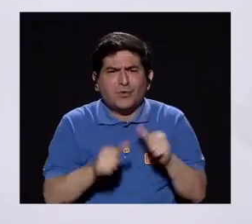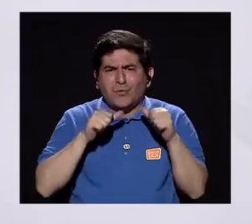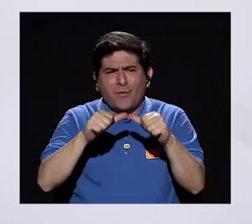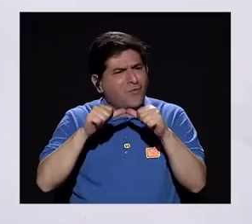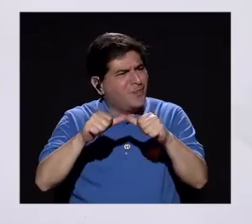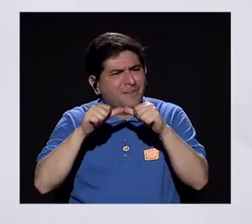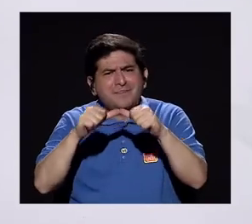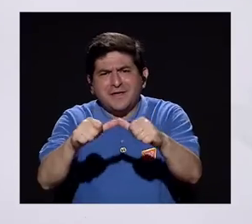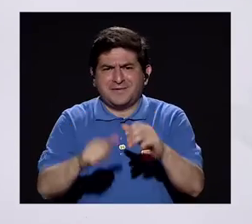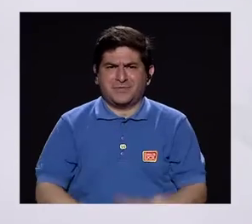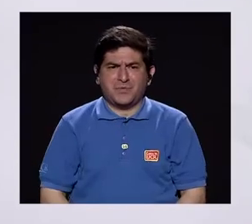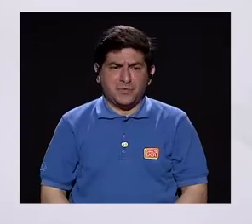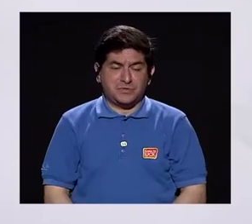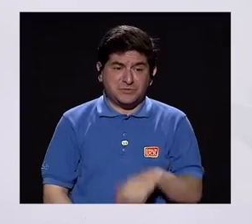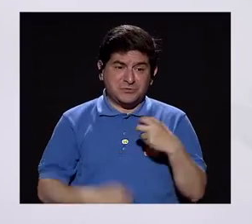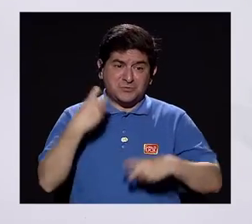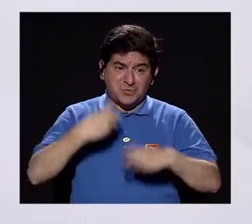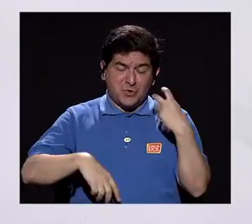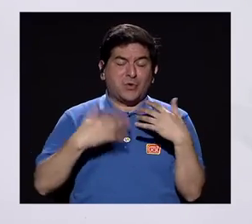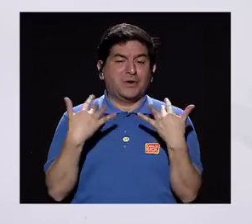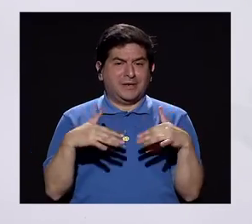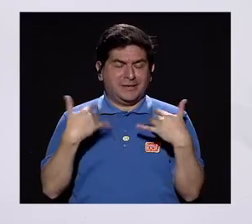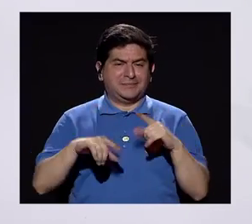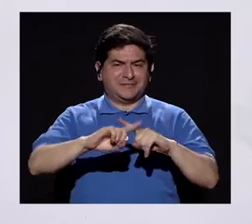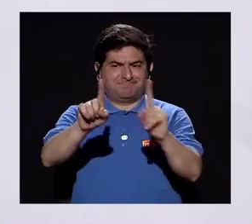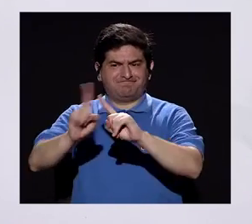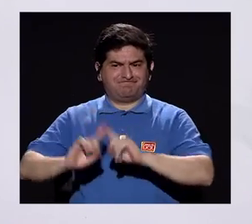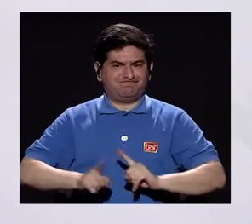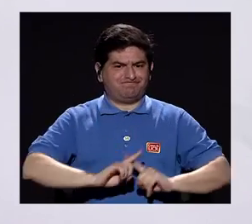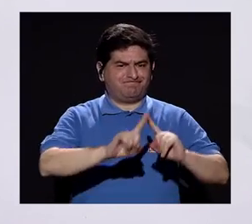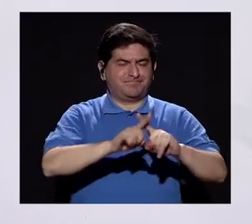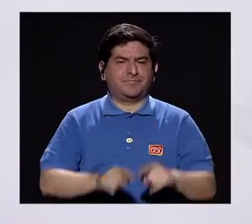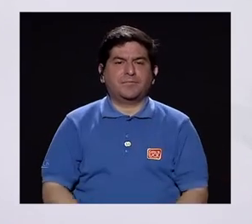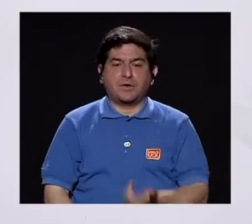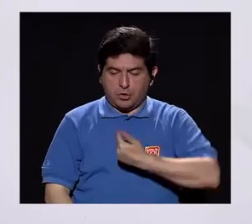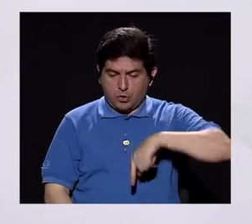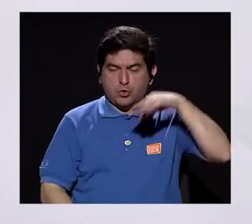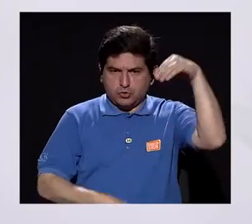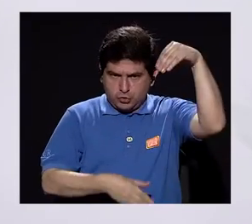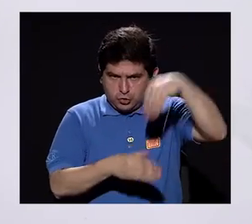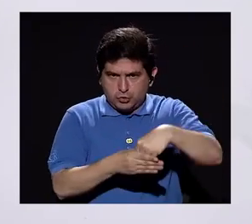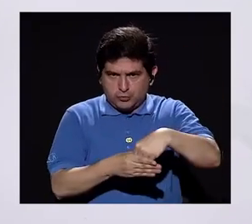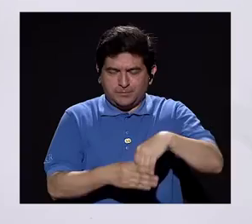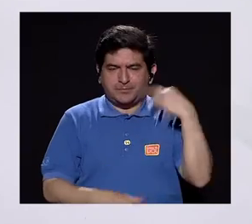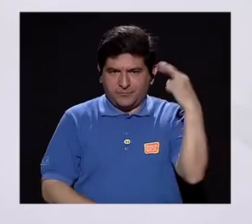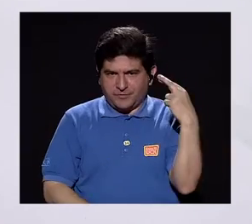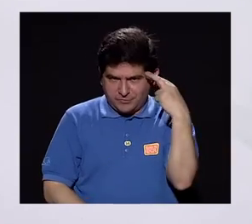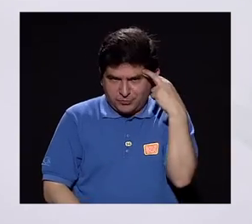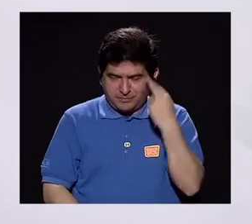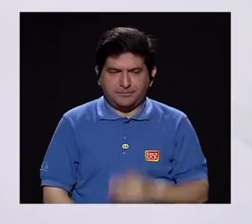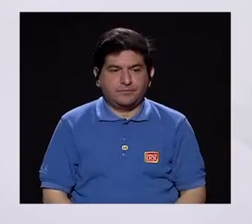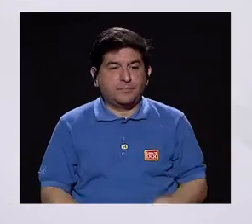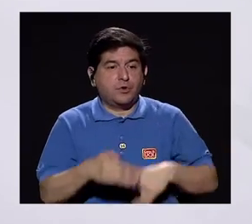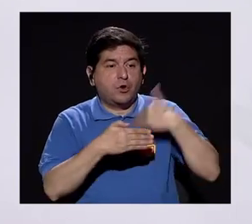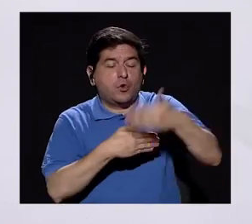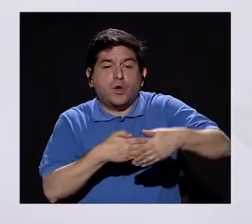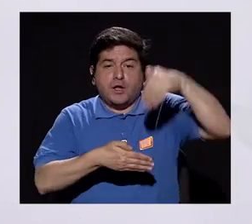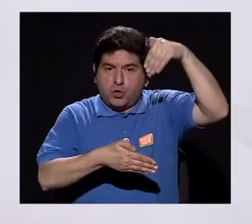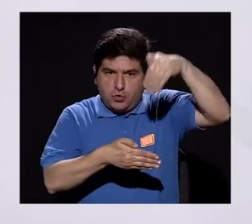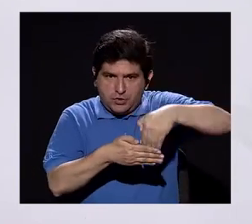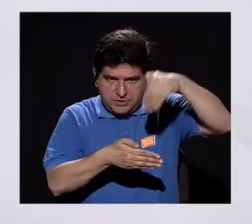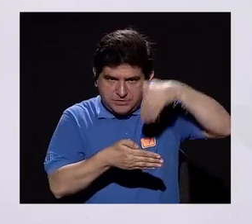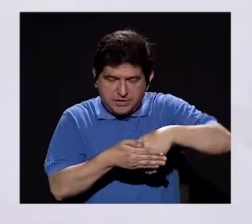constante verdad tiene tiene bastantes problemas en esa línea este entonces así fue como nos incorporamos a partir de ahí inscribimos